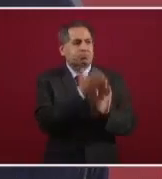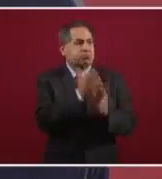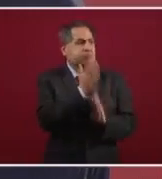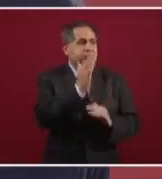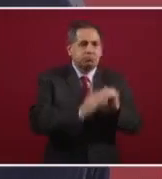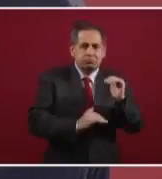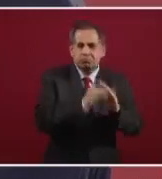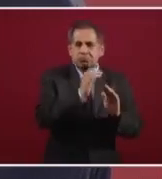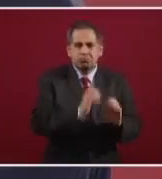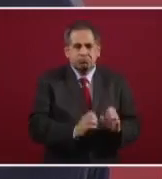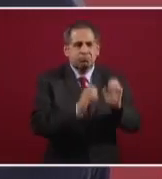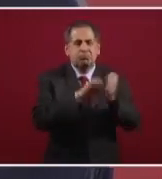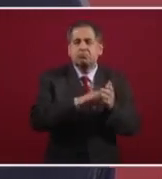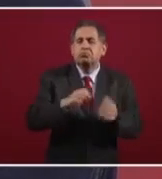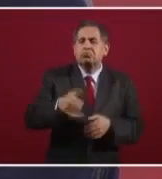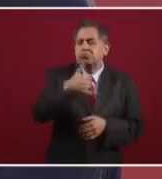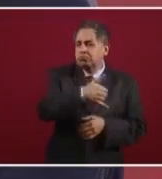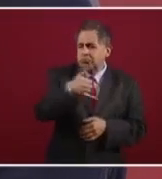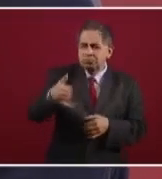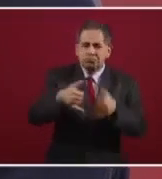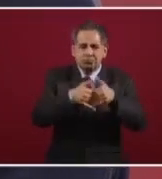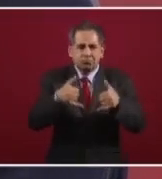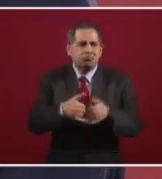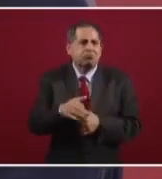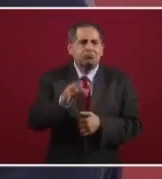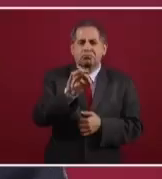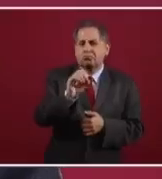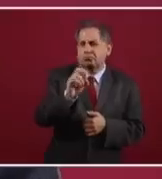contratos en Infonavit, Foviste,